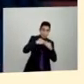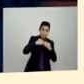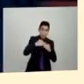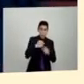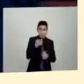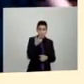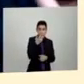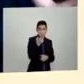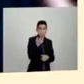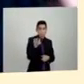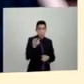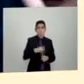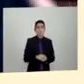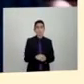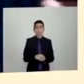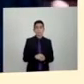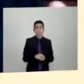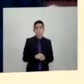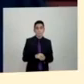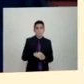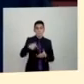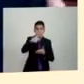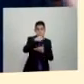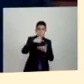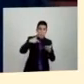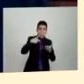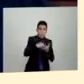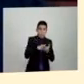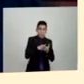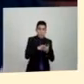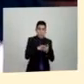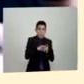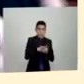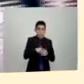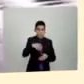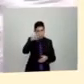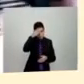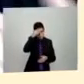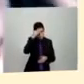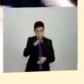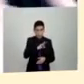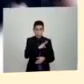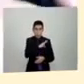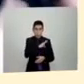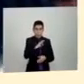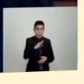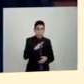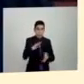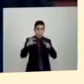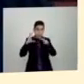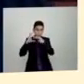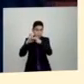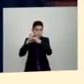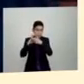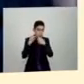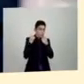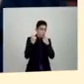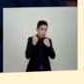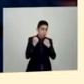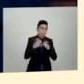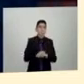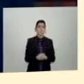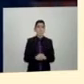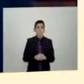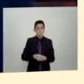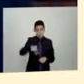todos esos espacios eran extraordinariamente ricos para construir un tejido verdaderamente sólido que